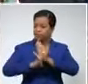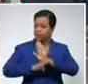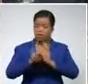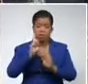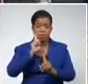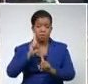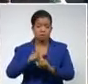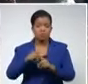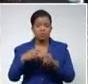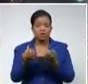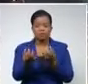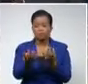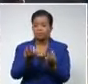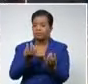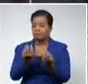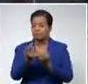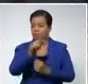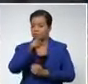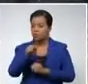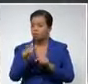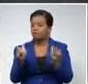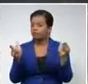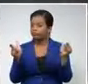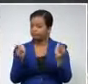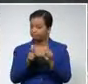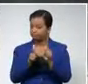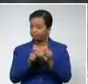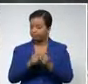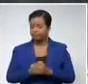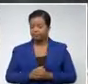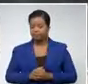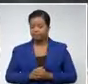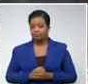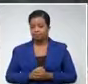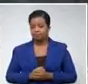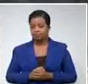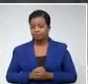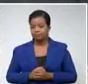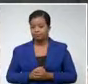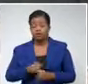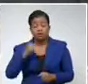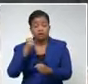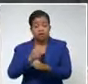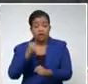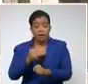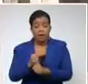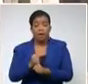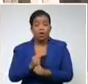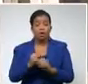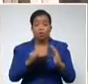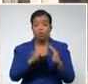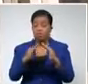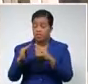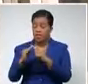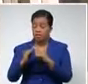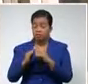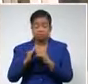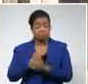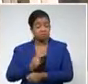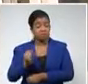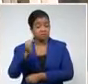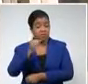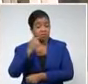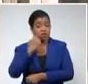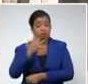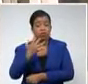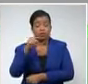de personas, sobre todo en las arterias principales. El actuar en las comunidades es primordial en este periodo para influir